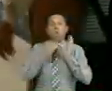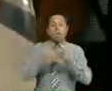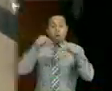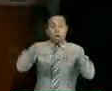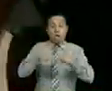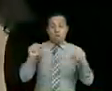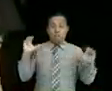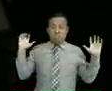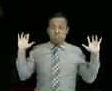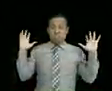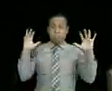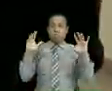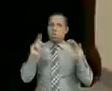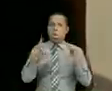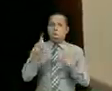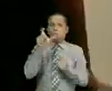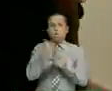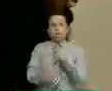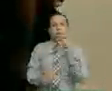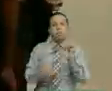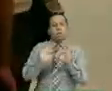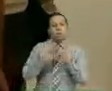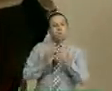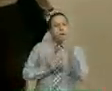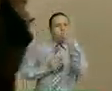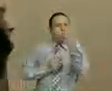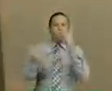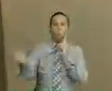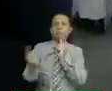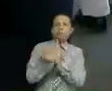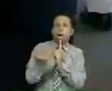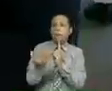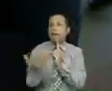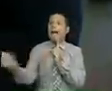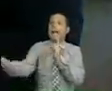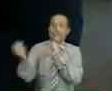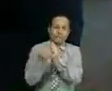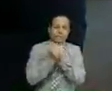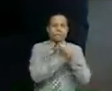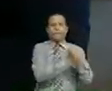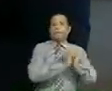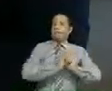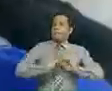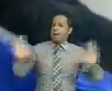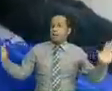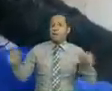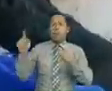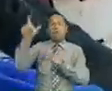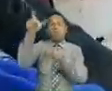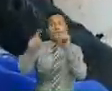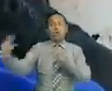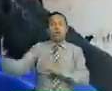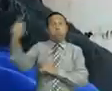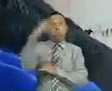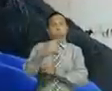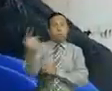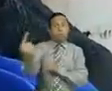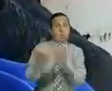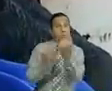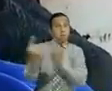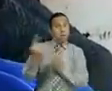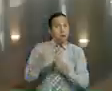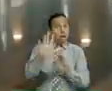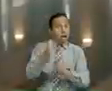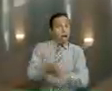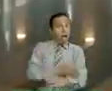pasajeros provenientes de países donde no se toman pruebas PCR, se le aplicará el examen rápido de carácter obligatorio, Además, deberán pasar